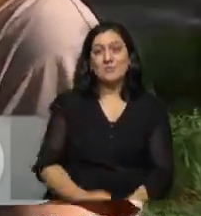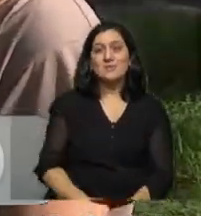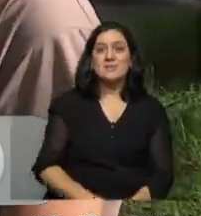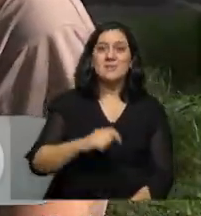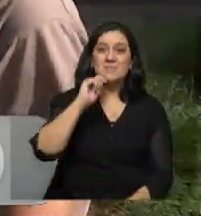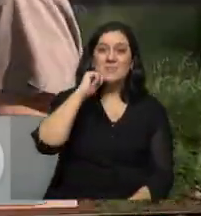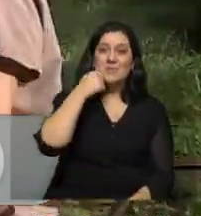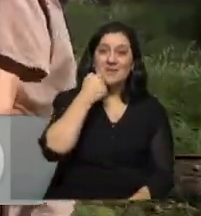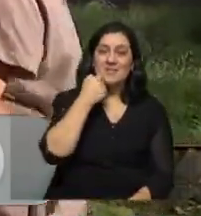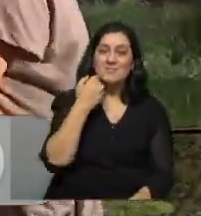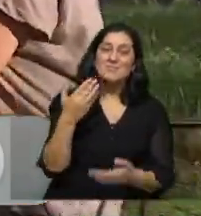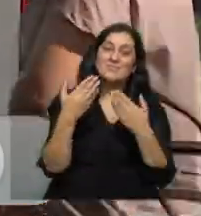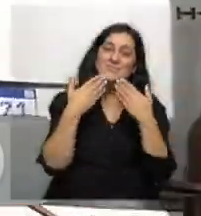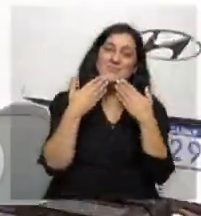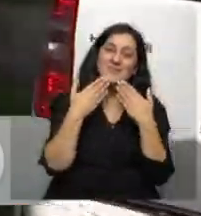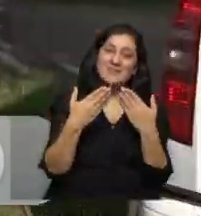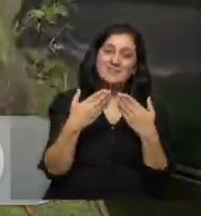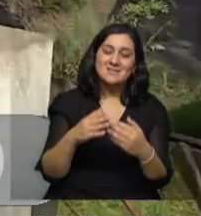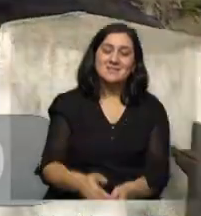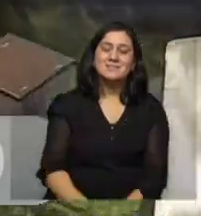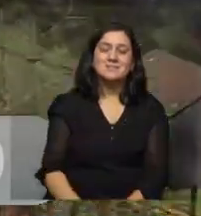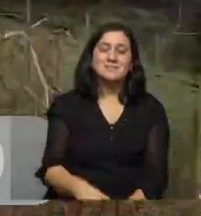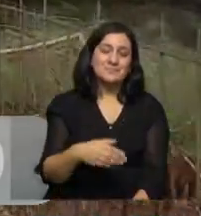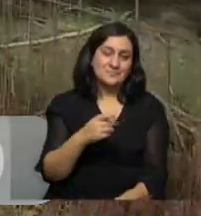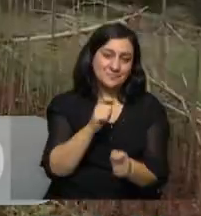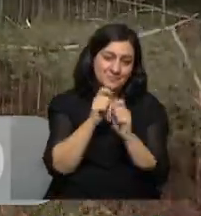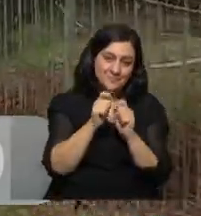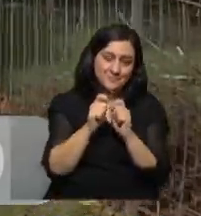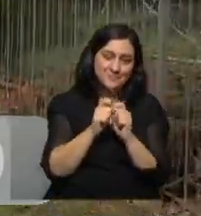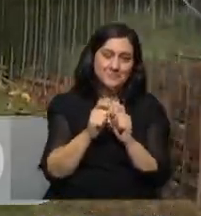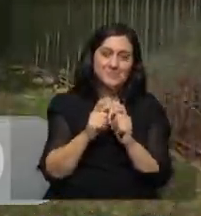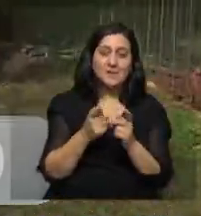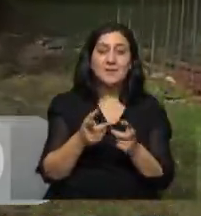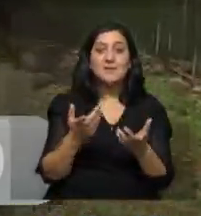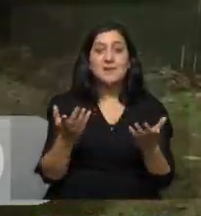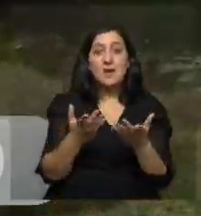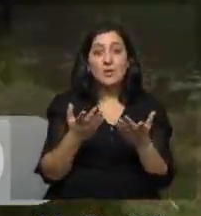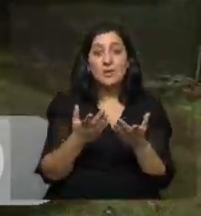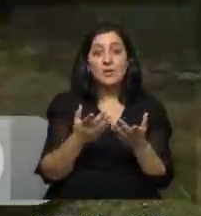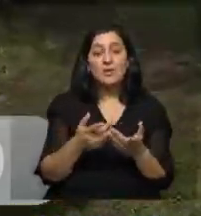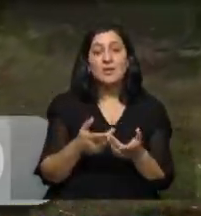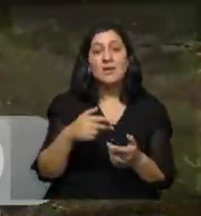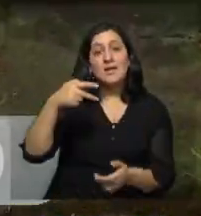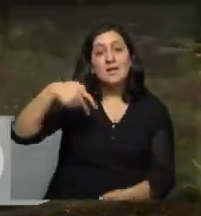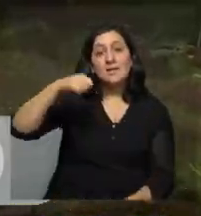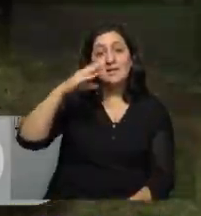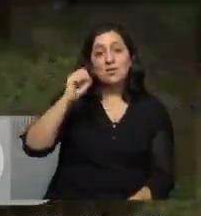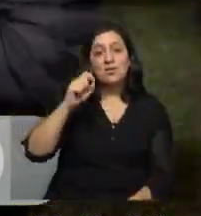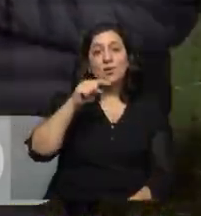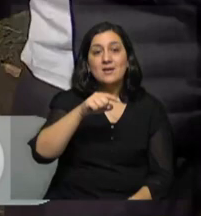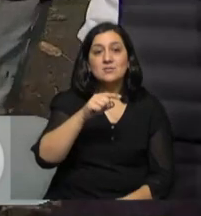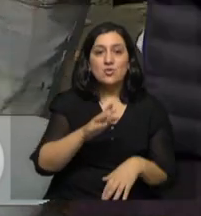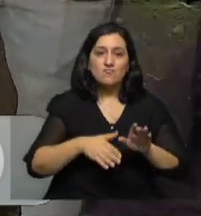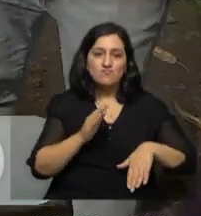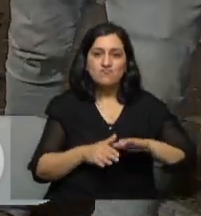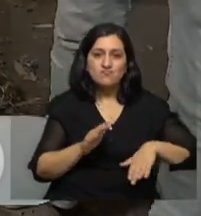Bueno, hermana de Nicolás, gracias también por sumarse al móvil de TV Ciudad. Y bueno, para ir cerrando esta pequeña intro, bueno, Nico, acá tenemos el instrumento. Vos sos